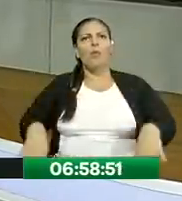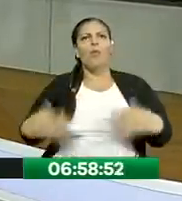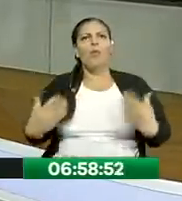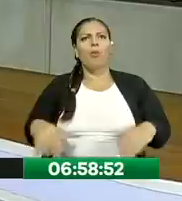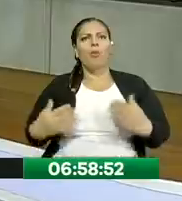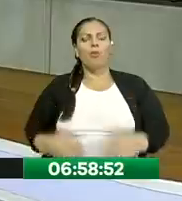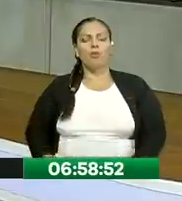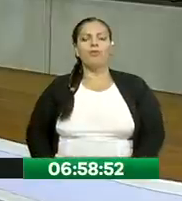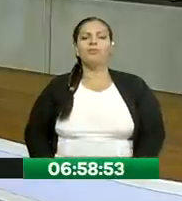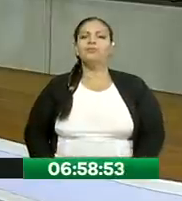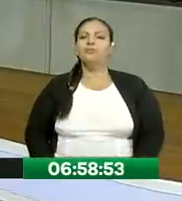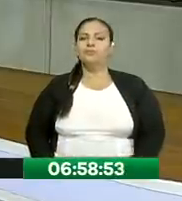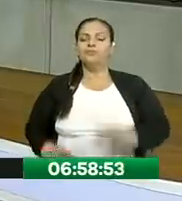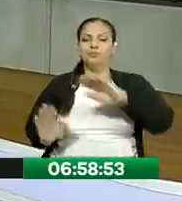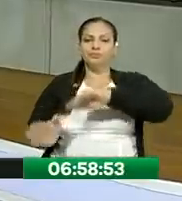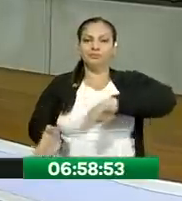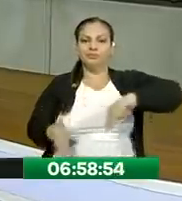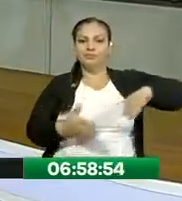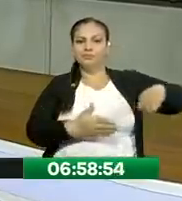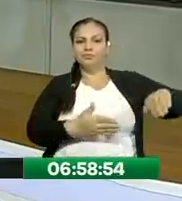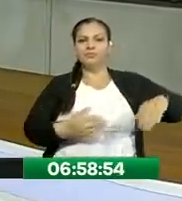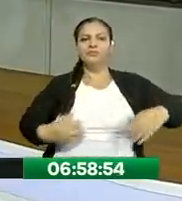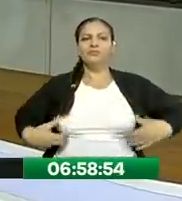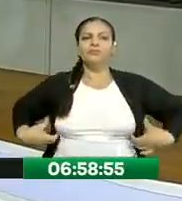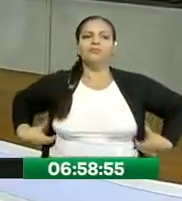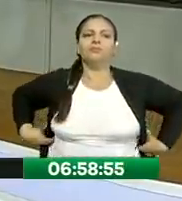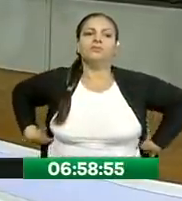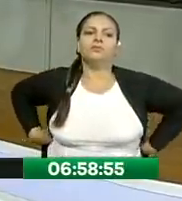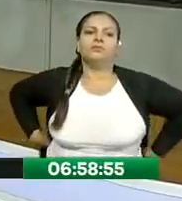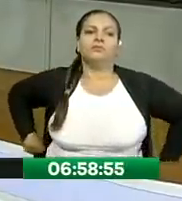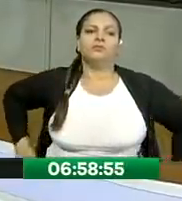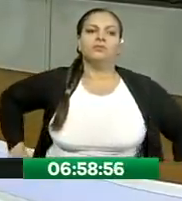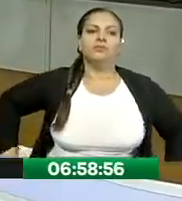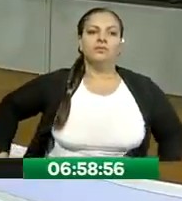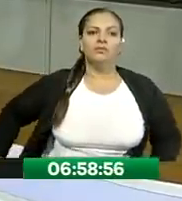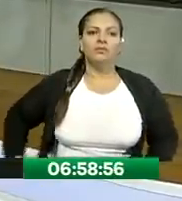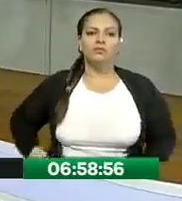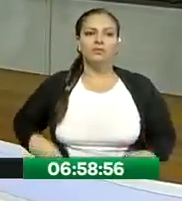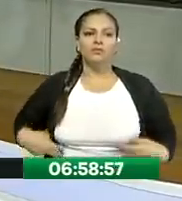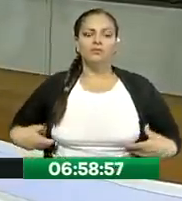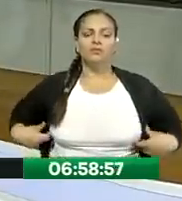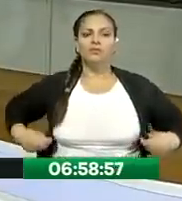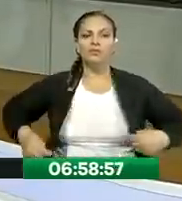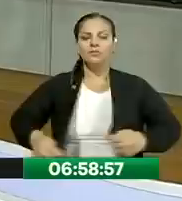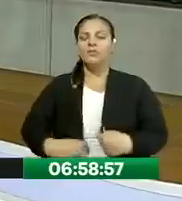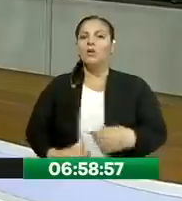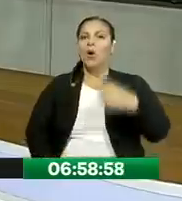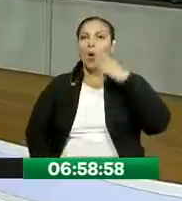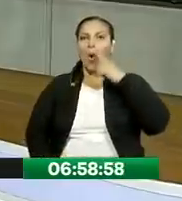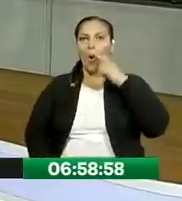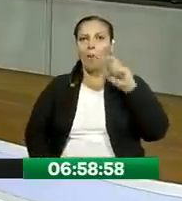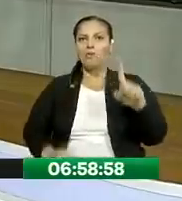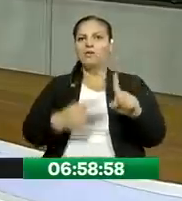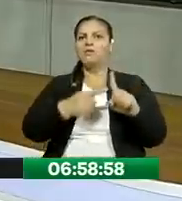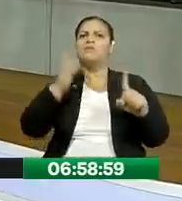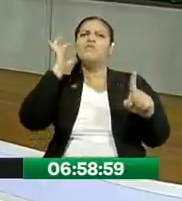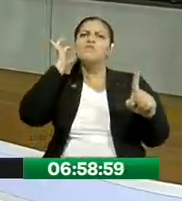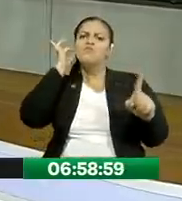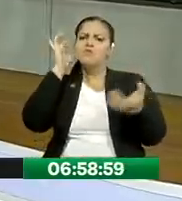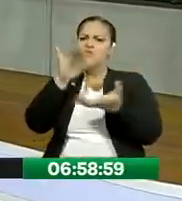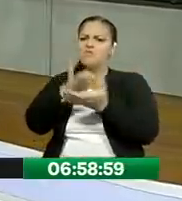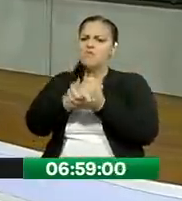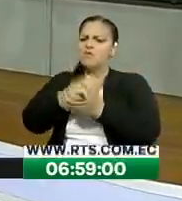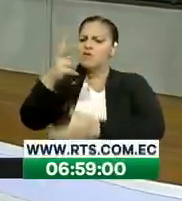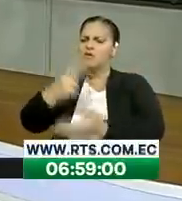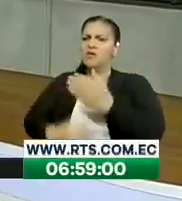señoras y señores. Vamos a también indicarles que un sujeto intentó agredir con un machete a su esposa